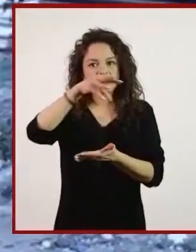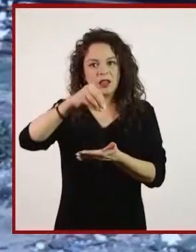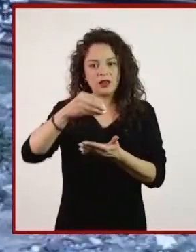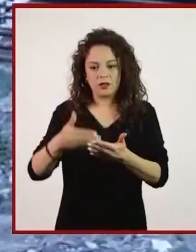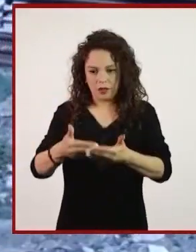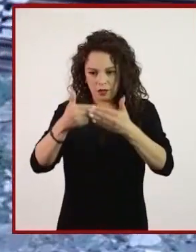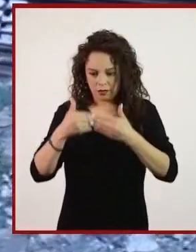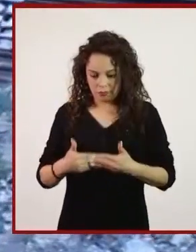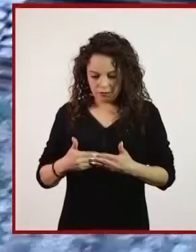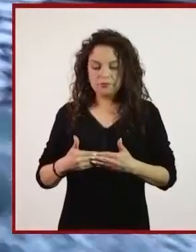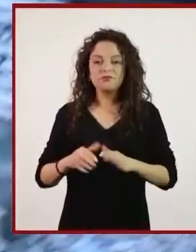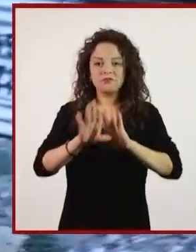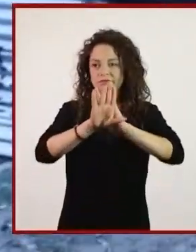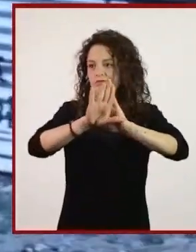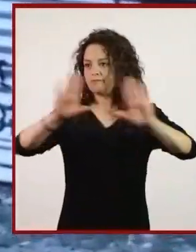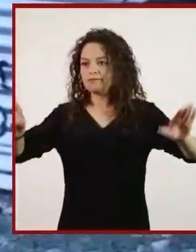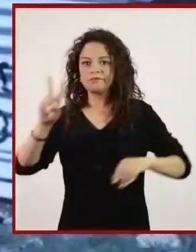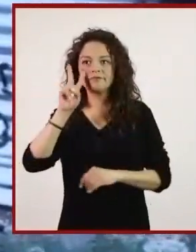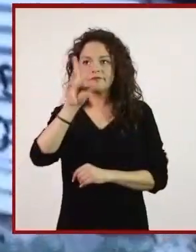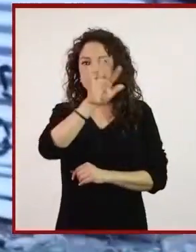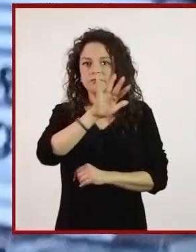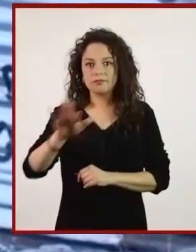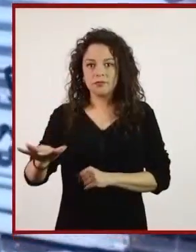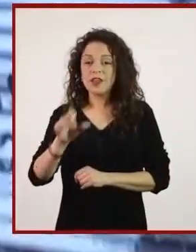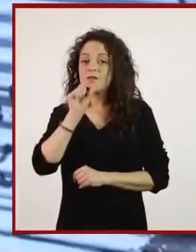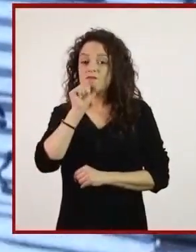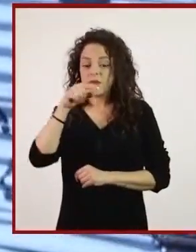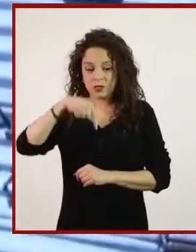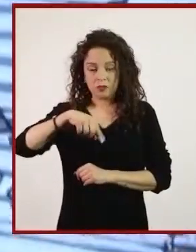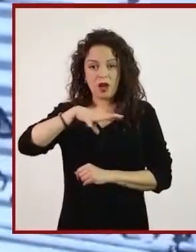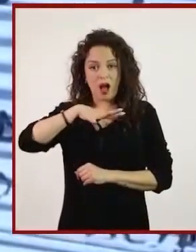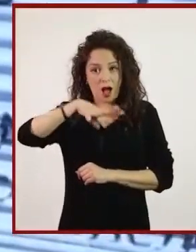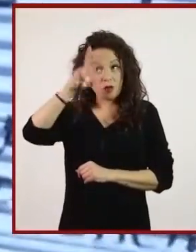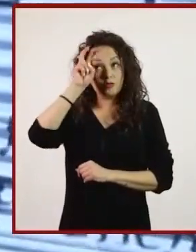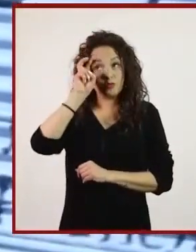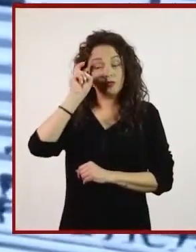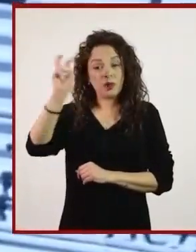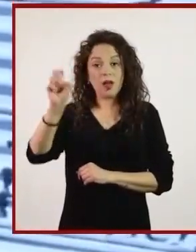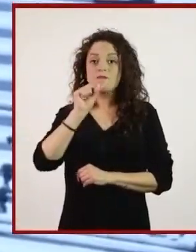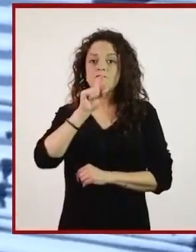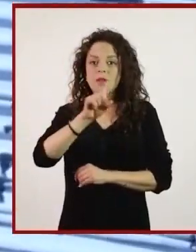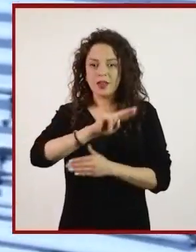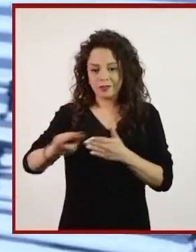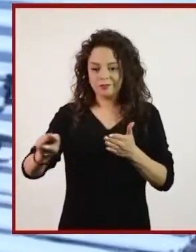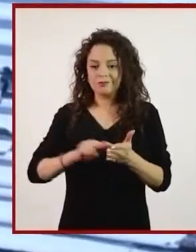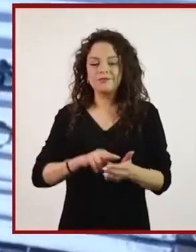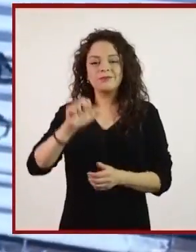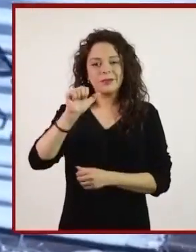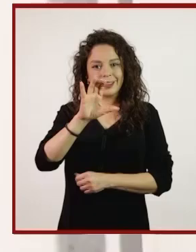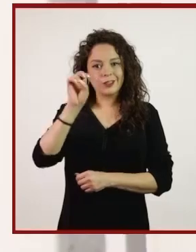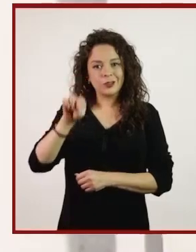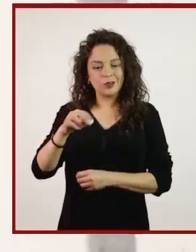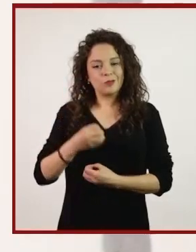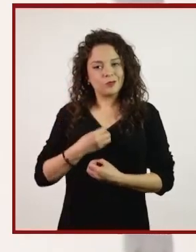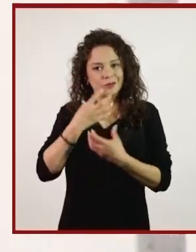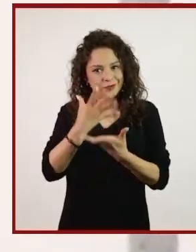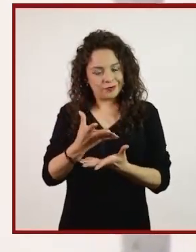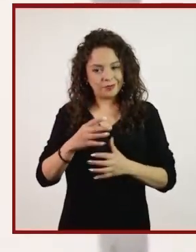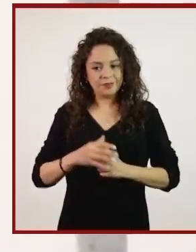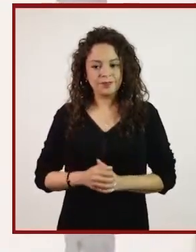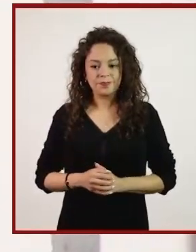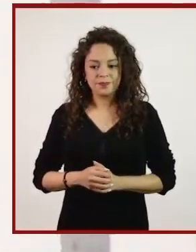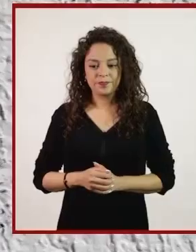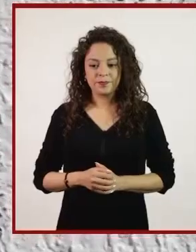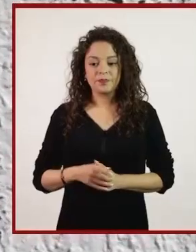un desierto. De este lado, una barda que lee. También de este lado hay sueños. También firma Acción Poética. A finales